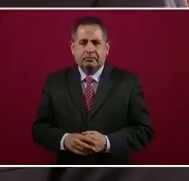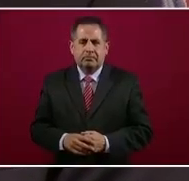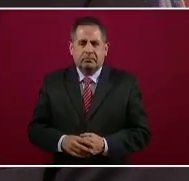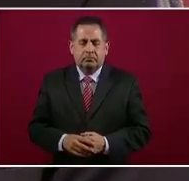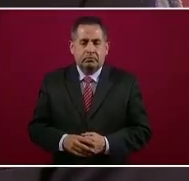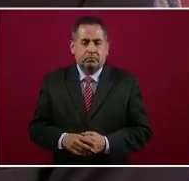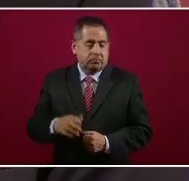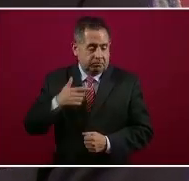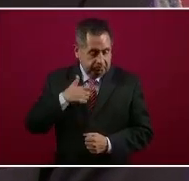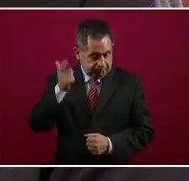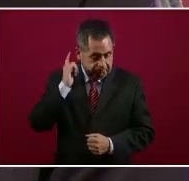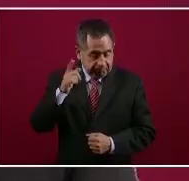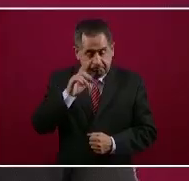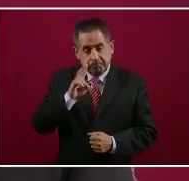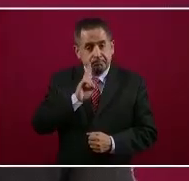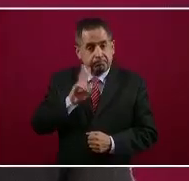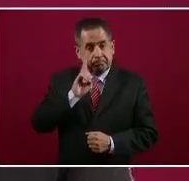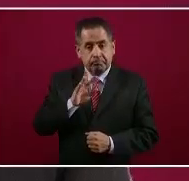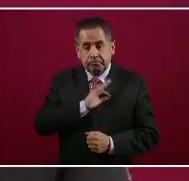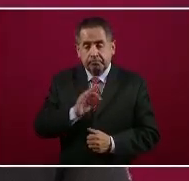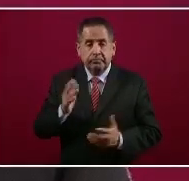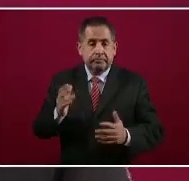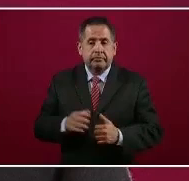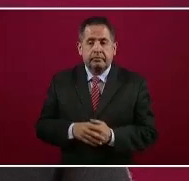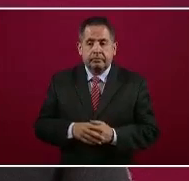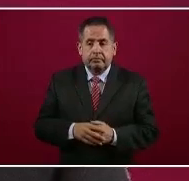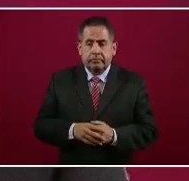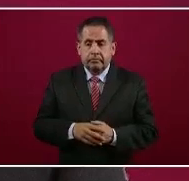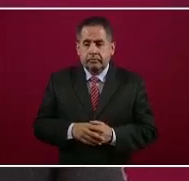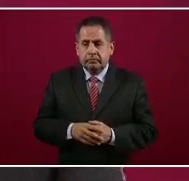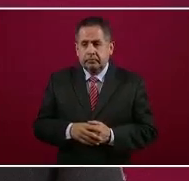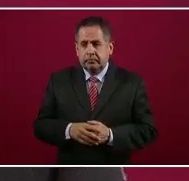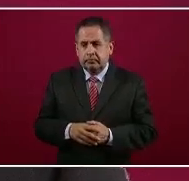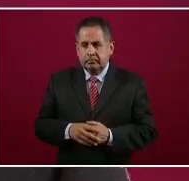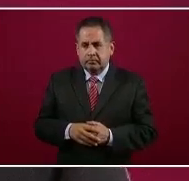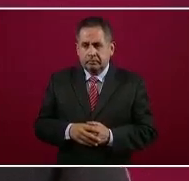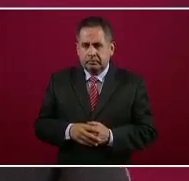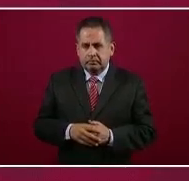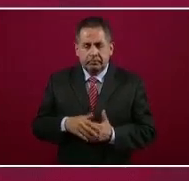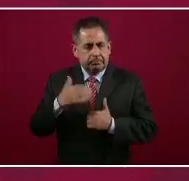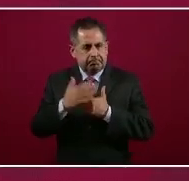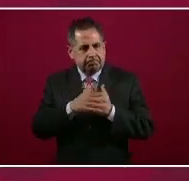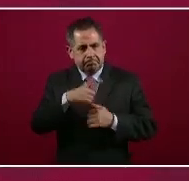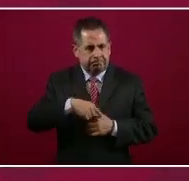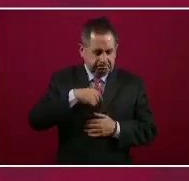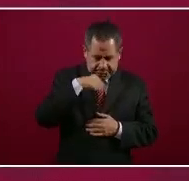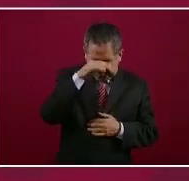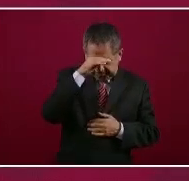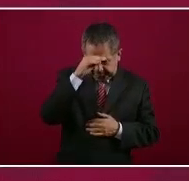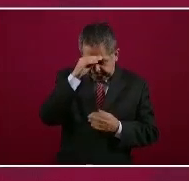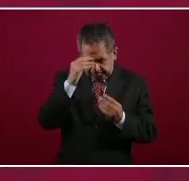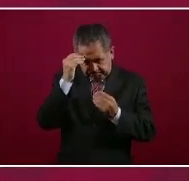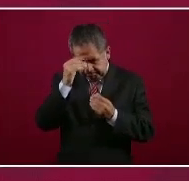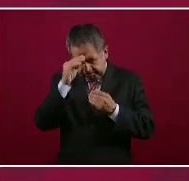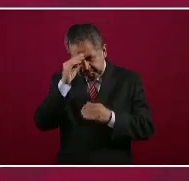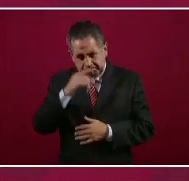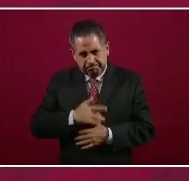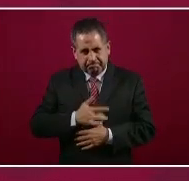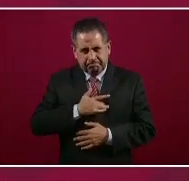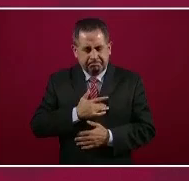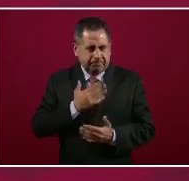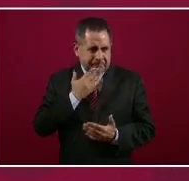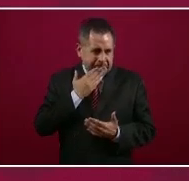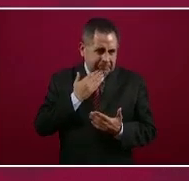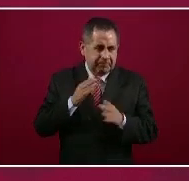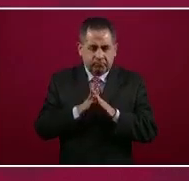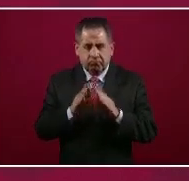yo espero que aya una reflexión sobre esto las